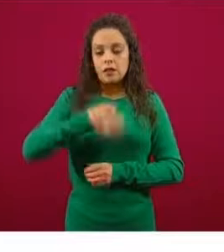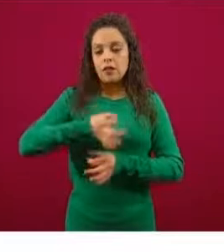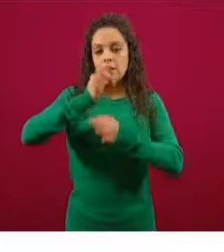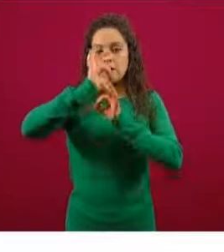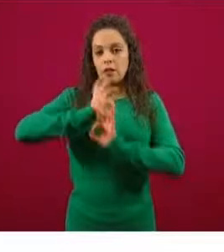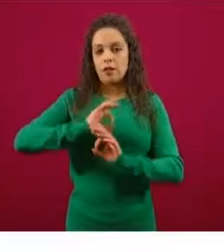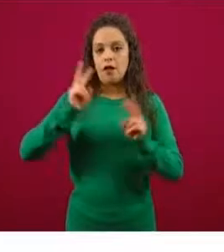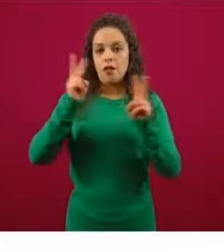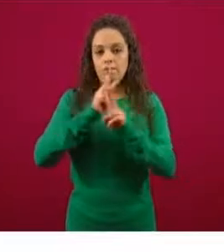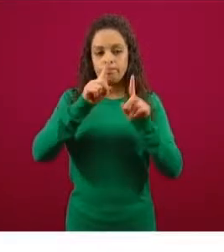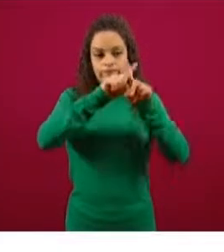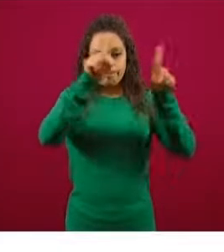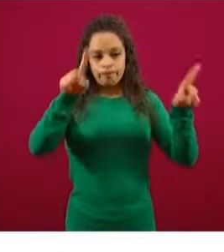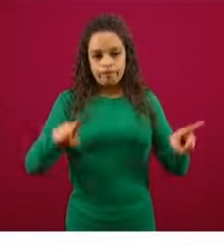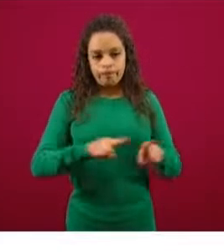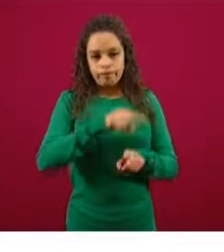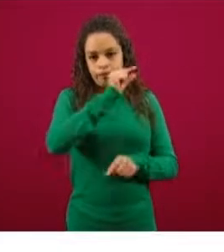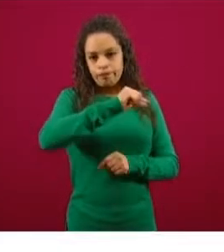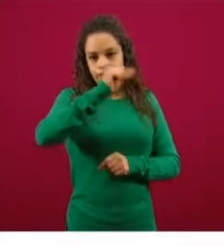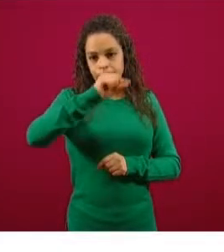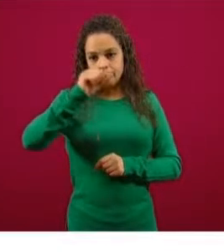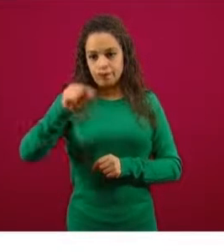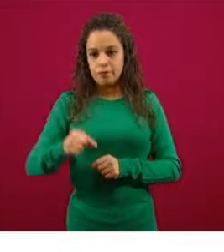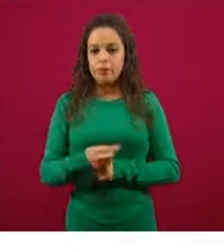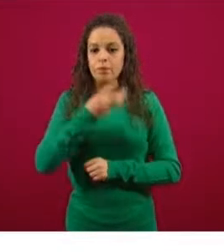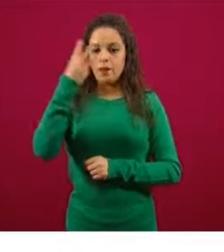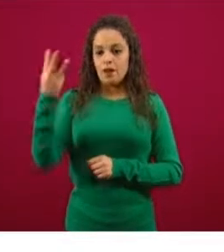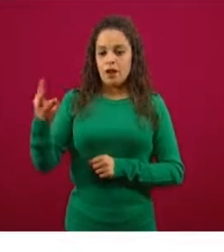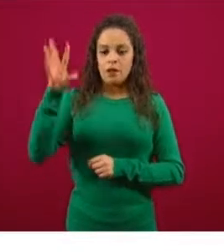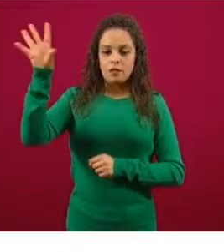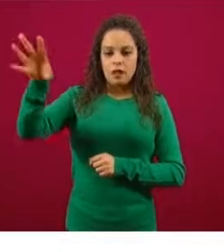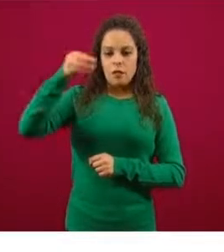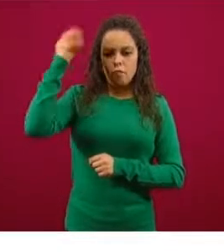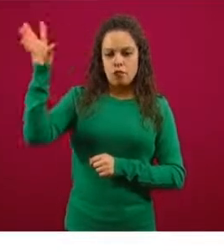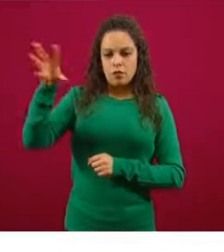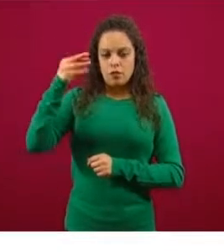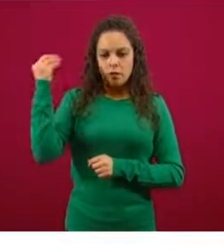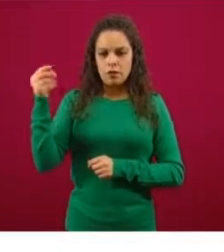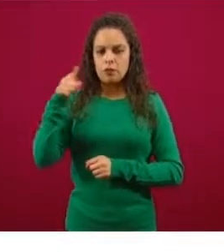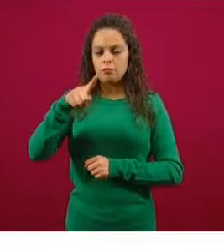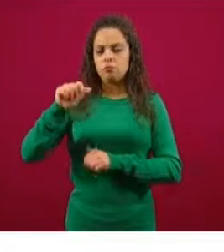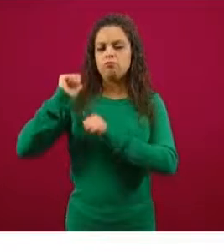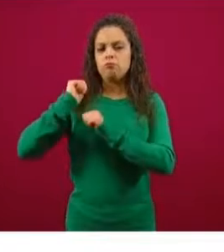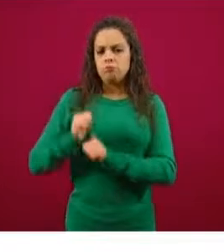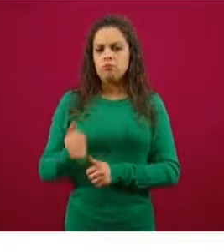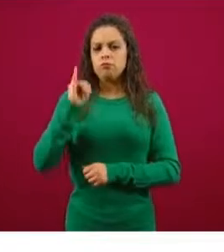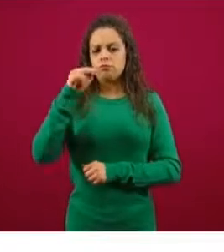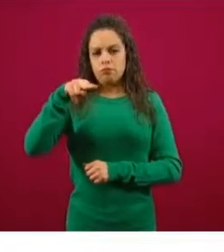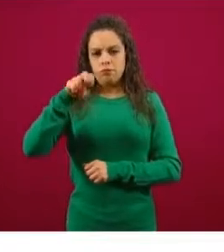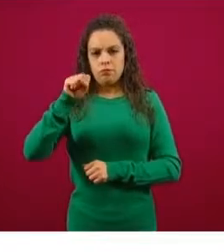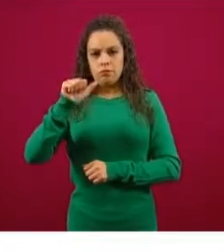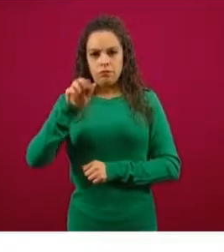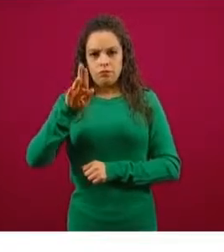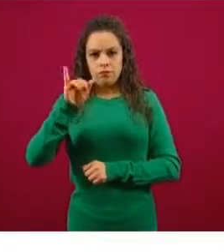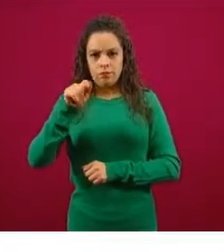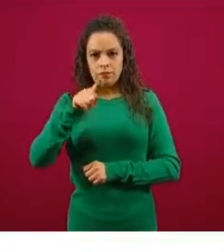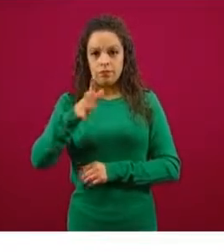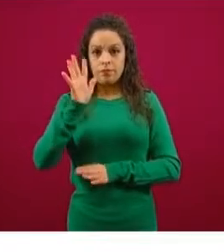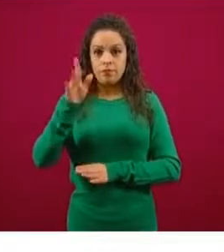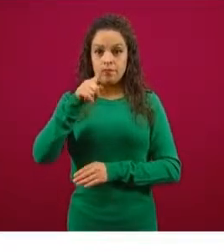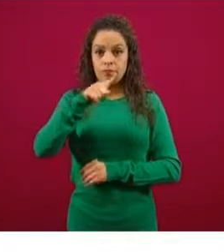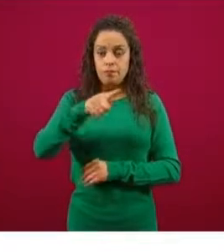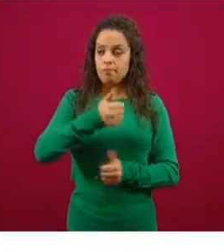algunos y también ventiladores y 3 ambulancias. Esto lo está manejando el INSABI, quien ya envió